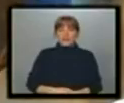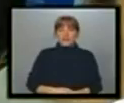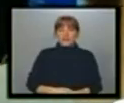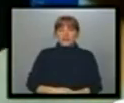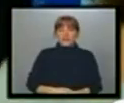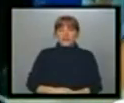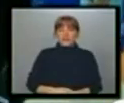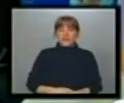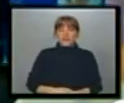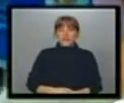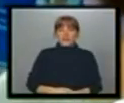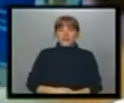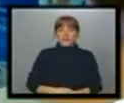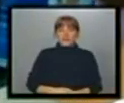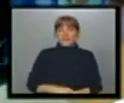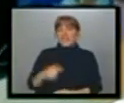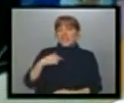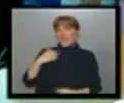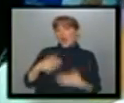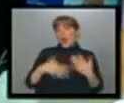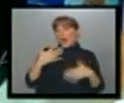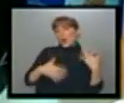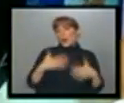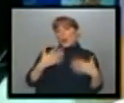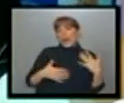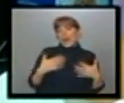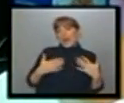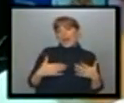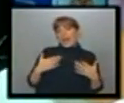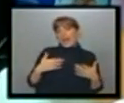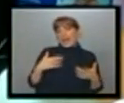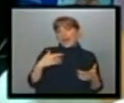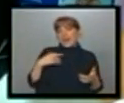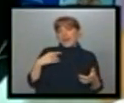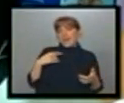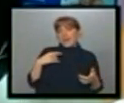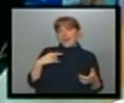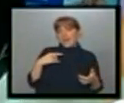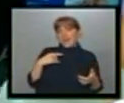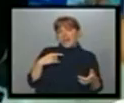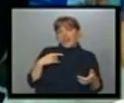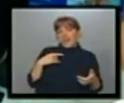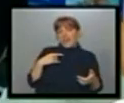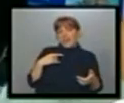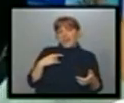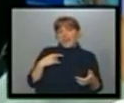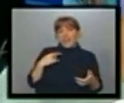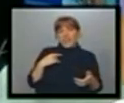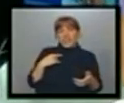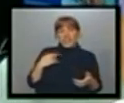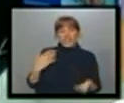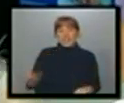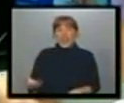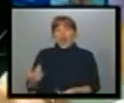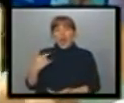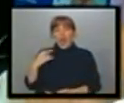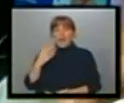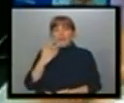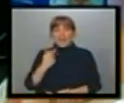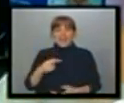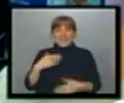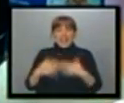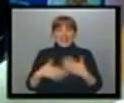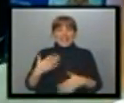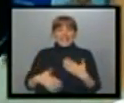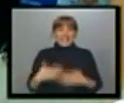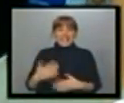corazón. Lo tomaba más como un juego, la verdad. Pues está bueno no ser del todo consciente de lo que le pasa, de lo que me pasó. ¡Qué buen tema! Me